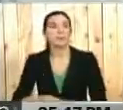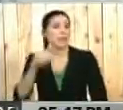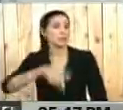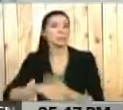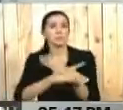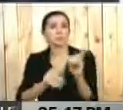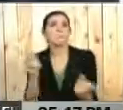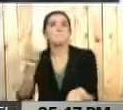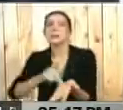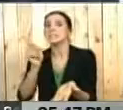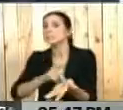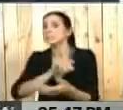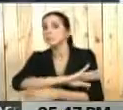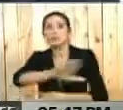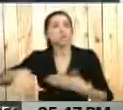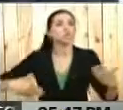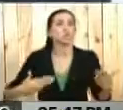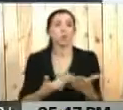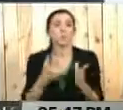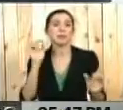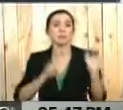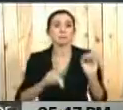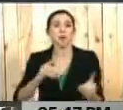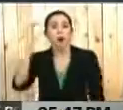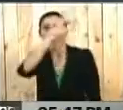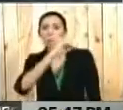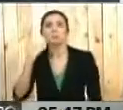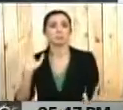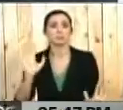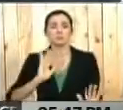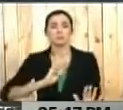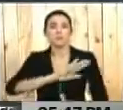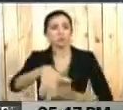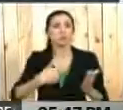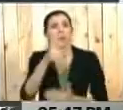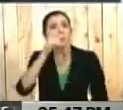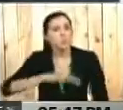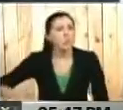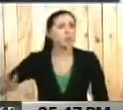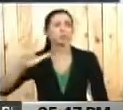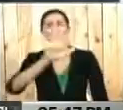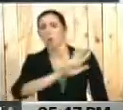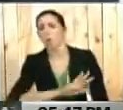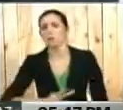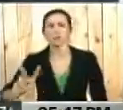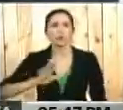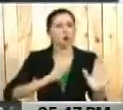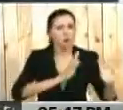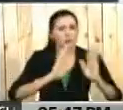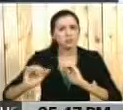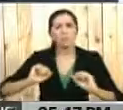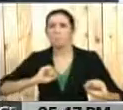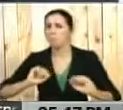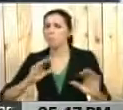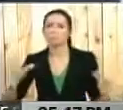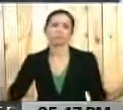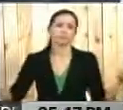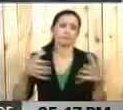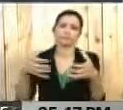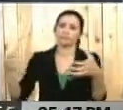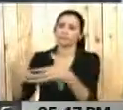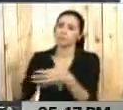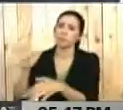democracia participativa y protagónica. Y bueno, que todo el país, que el pueblo organizado y expresado en